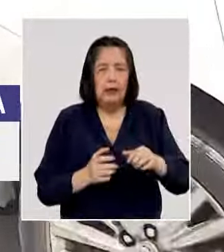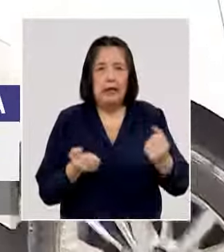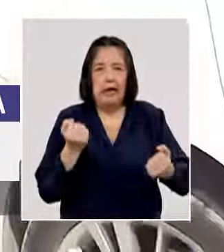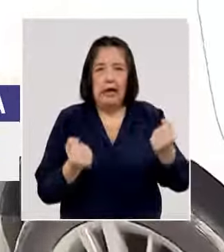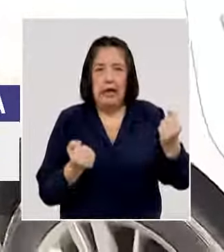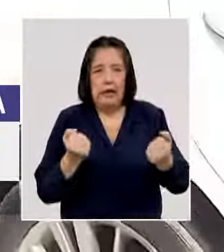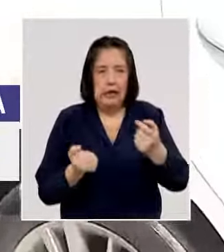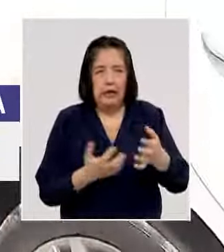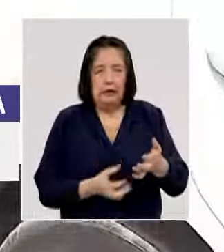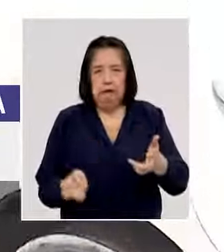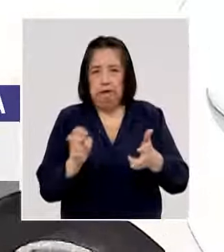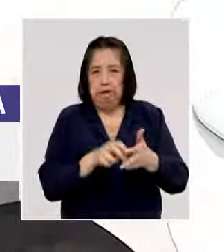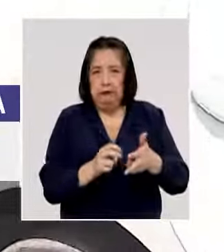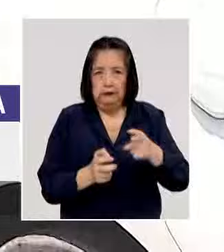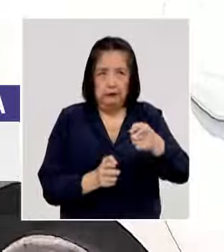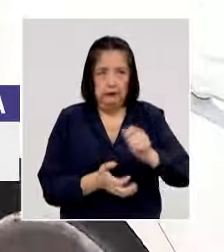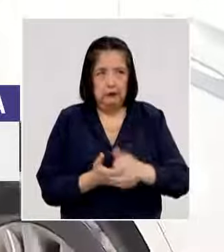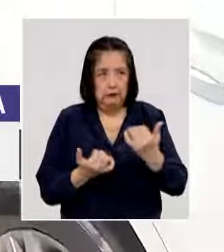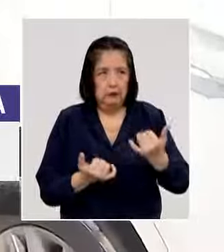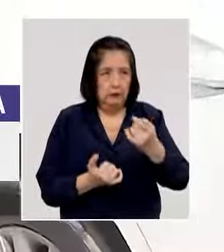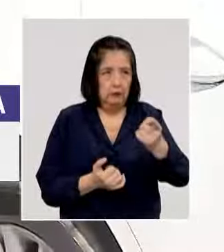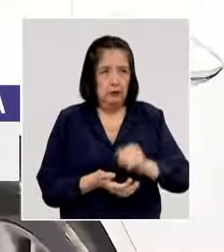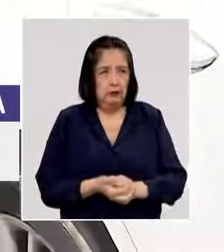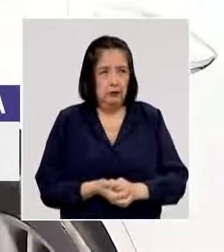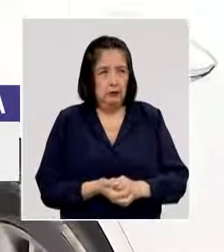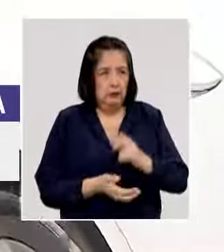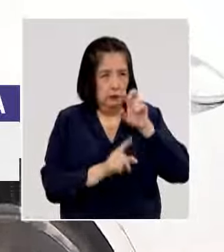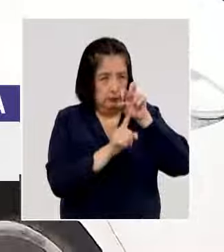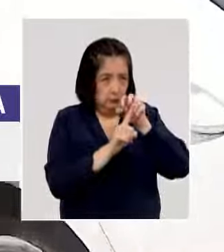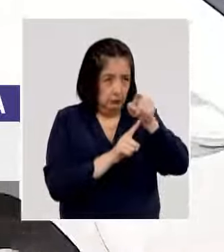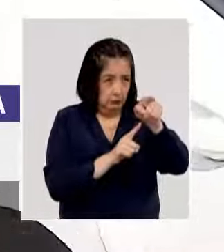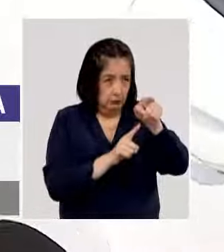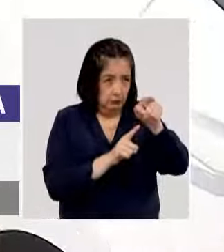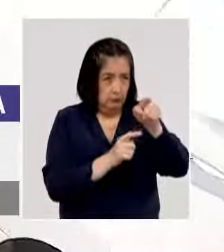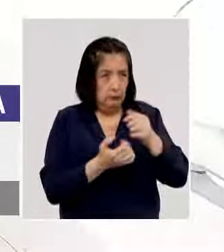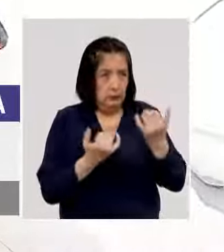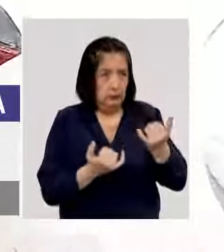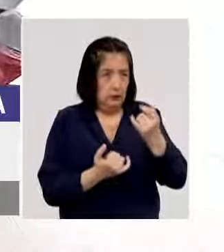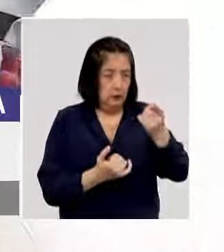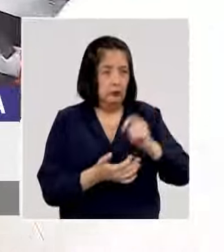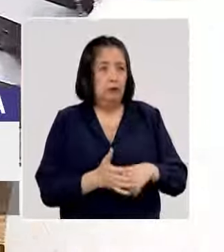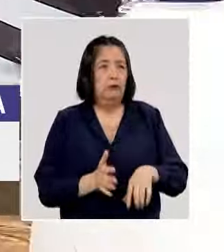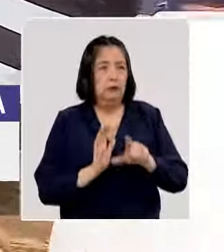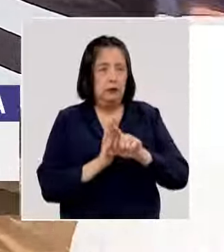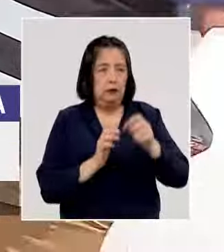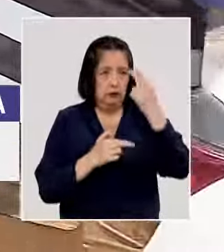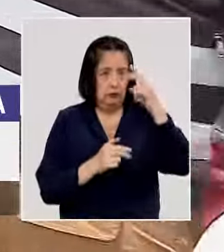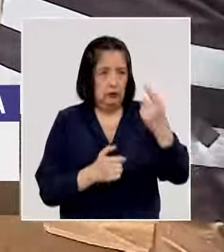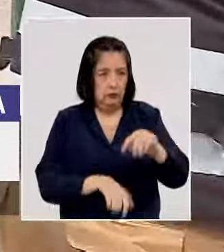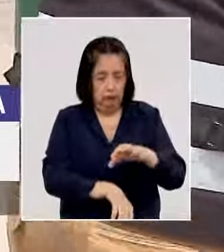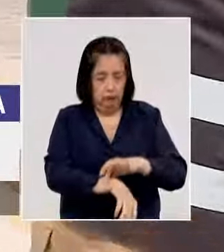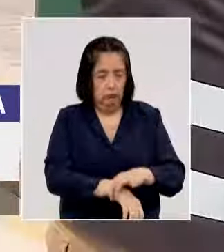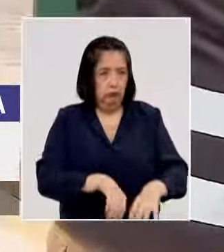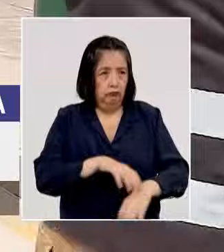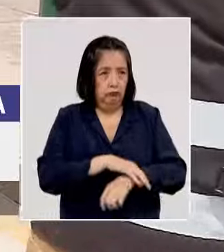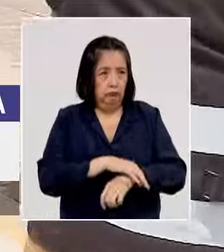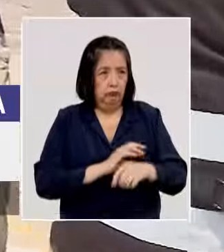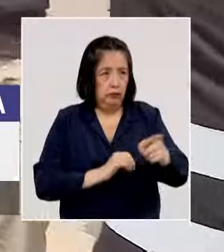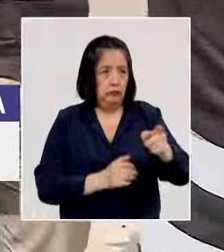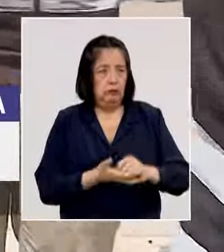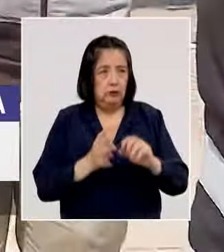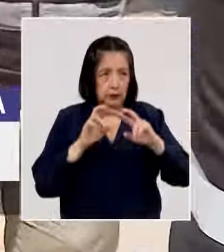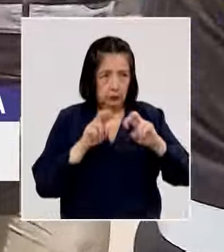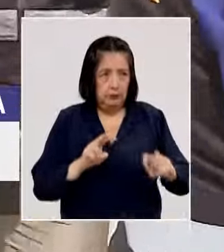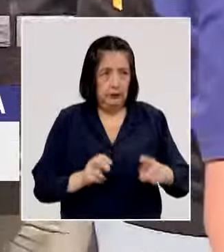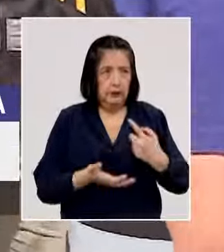estaba movilizando. Él en estos momentos se encuentra, como vemos en imágenes, en exclusivas para Latina Noticias, enmarrocado, producto pues de la